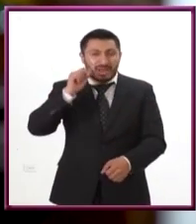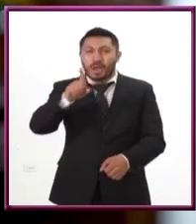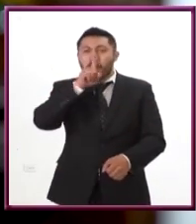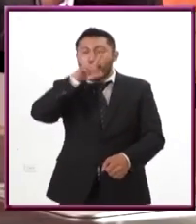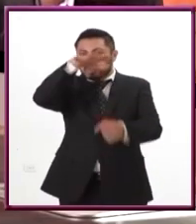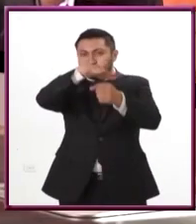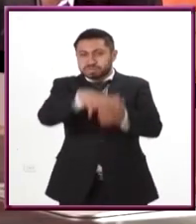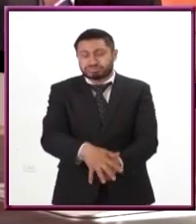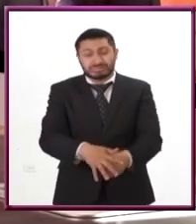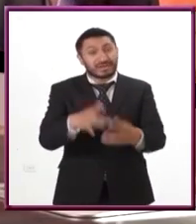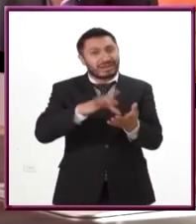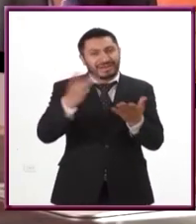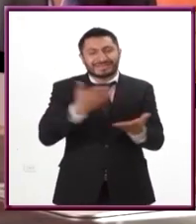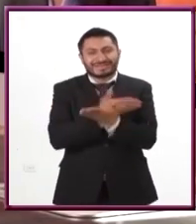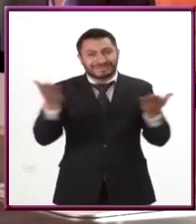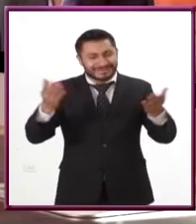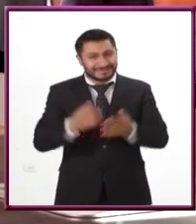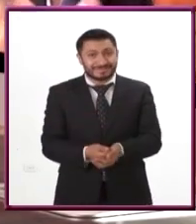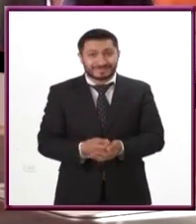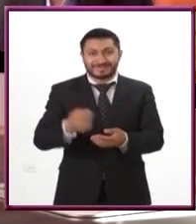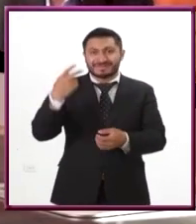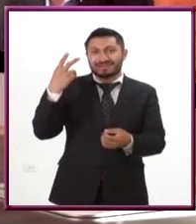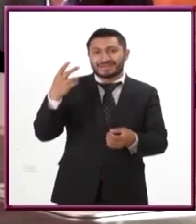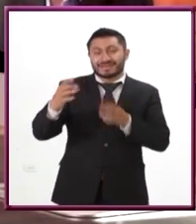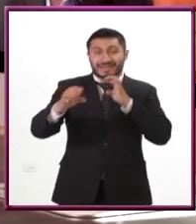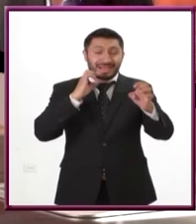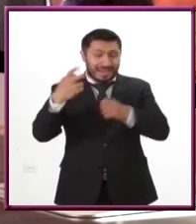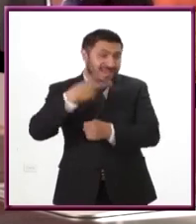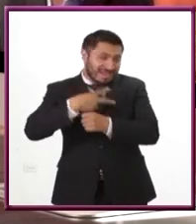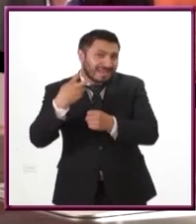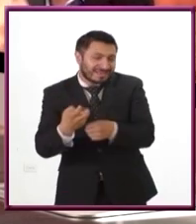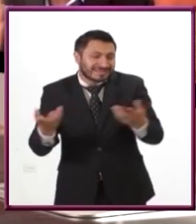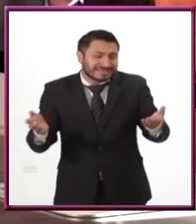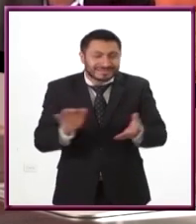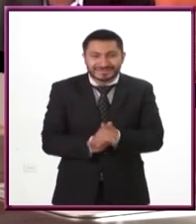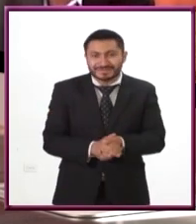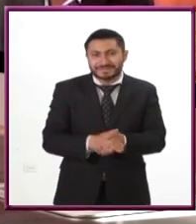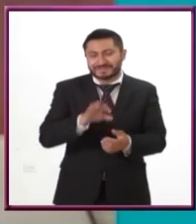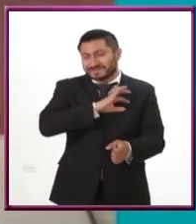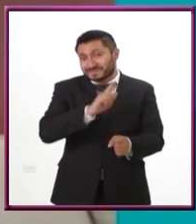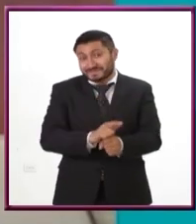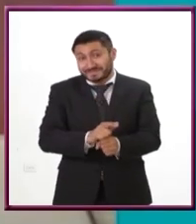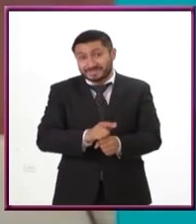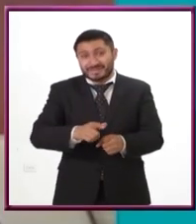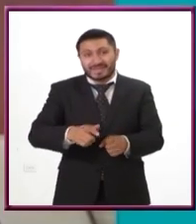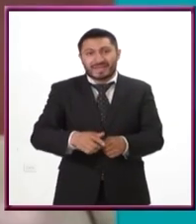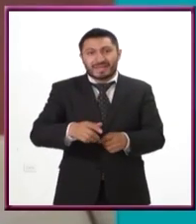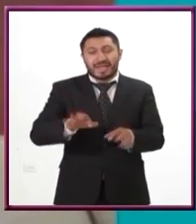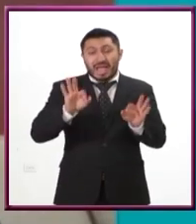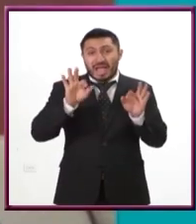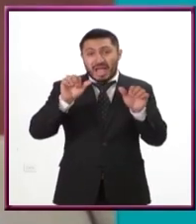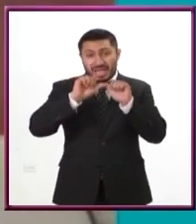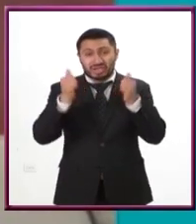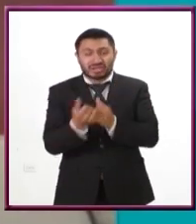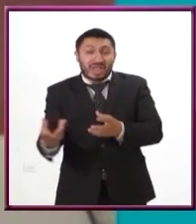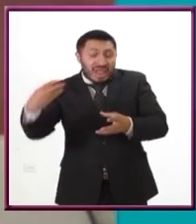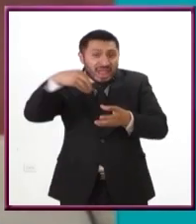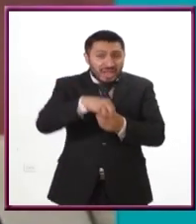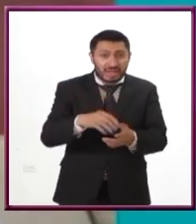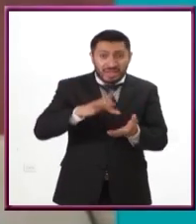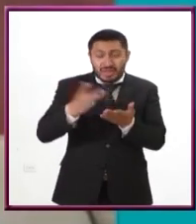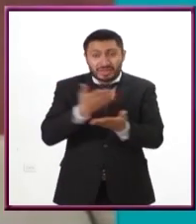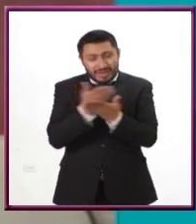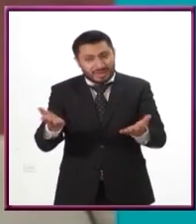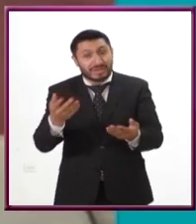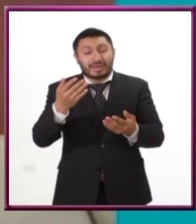han sido calladas. Gracias igual a ustedes también por la invitación, y en especial también a Fundación Inclúyeme, que